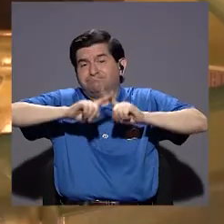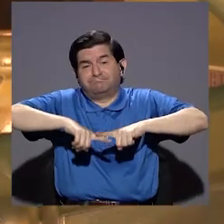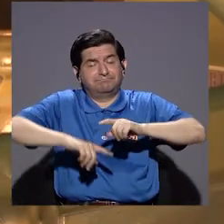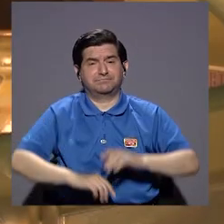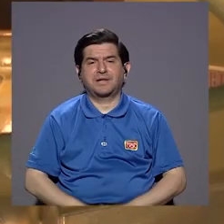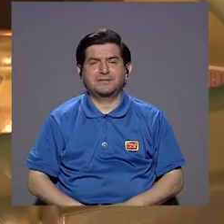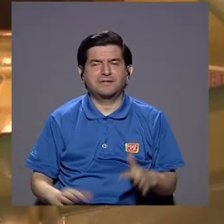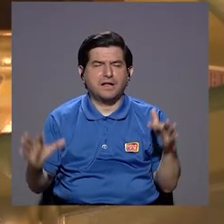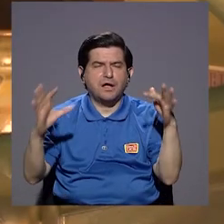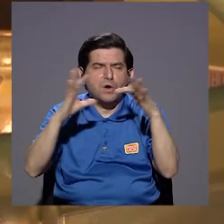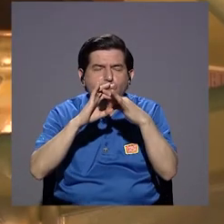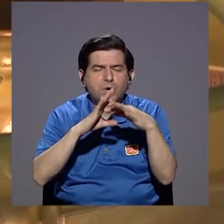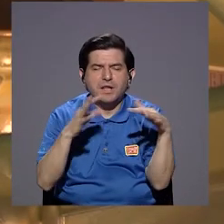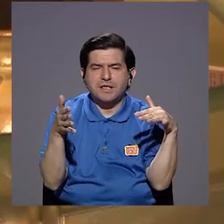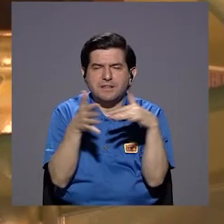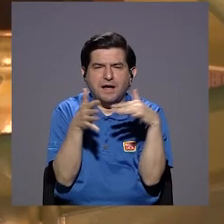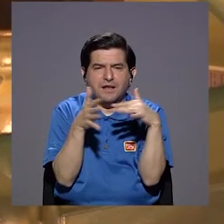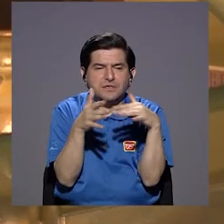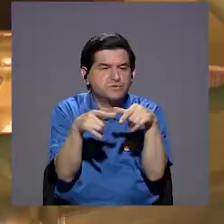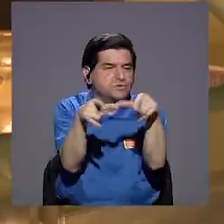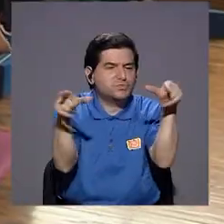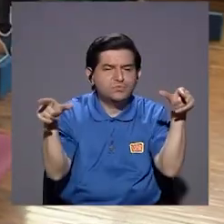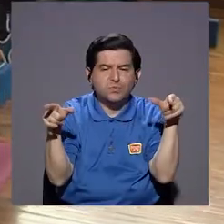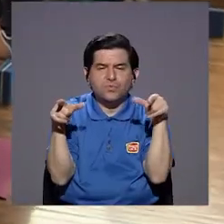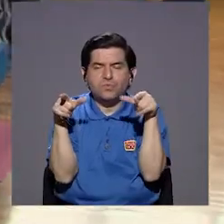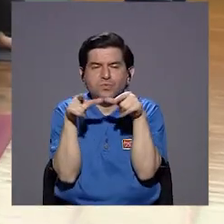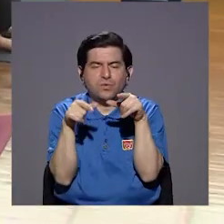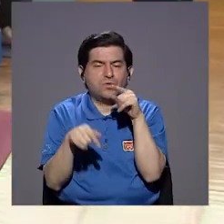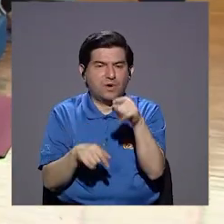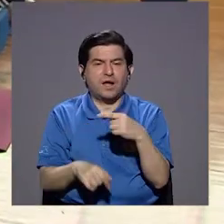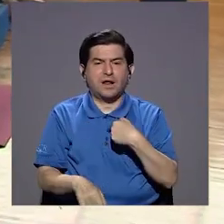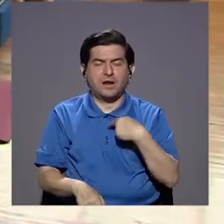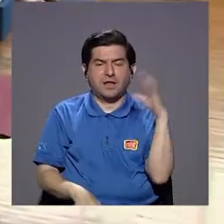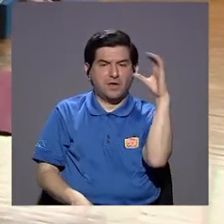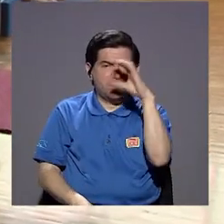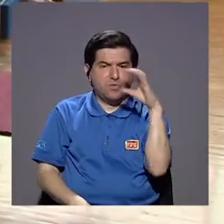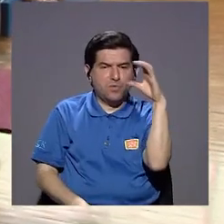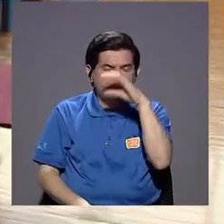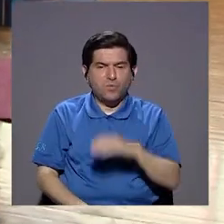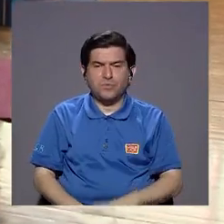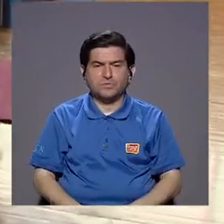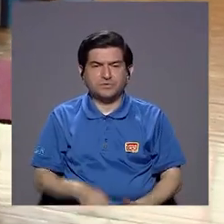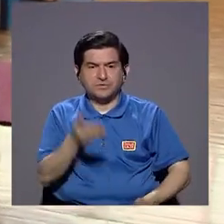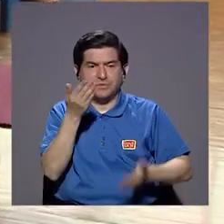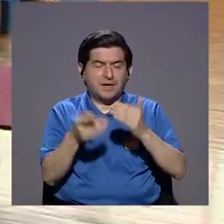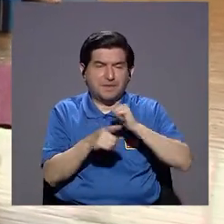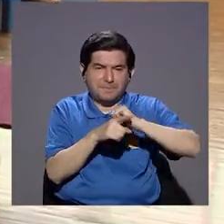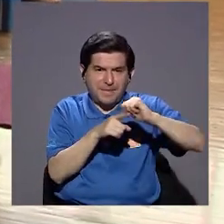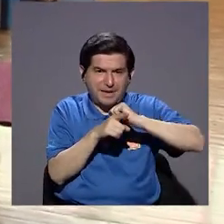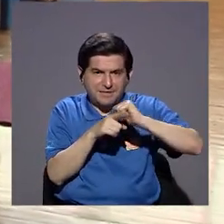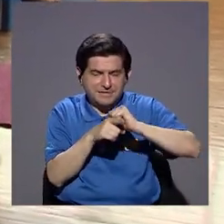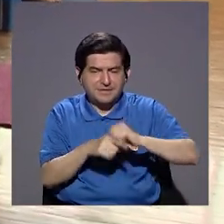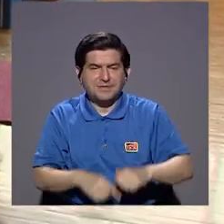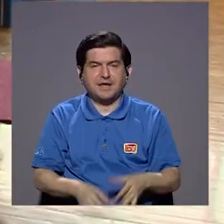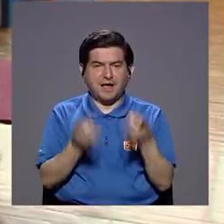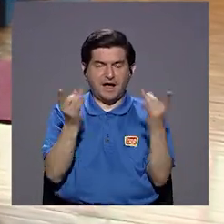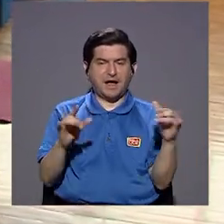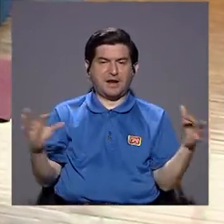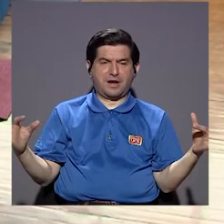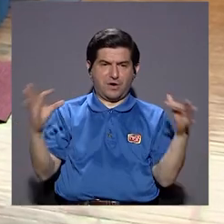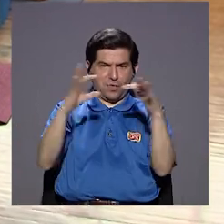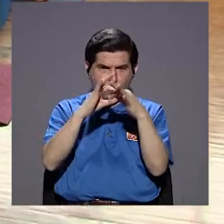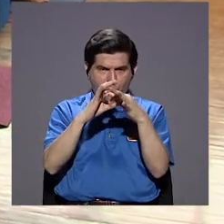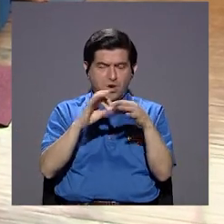va a estar ligado al estudio, lugar donde se encuentra. Uno busque, ¿verdad?, la práctica del yoga, va a estar ligado